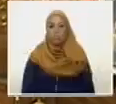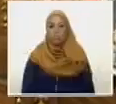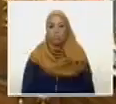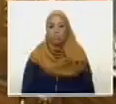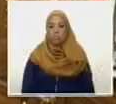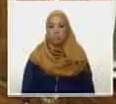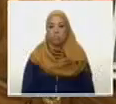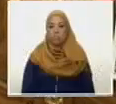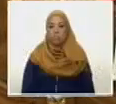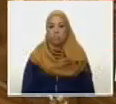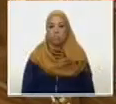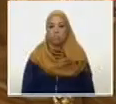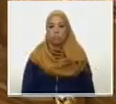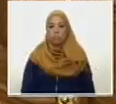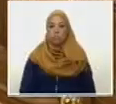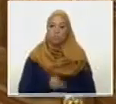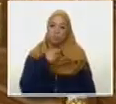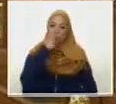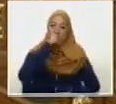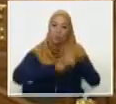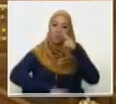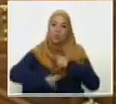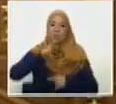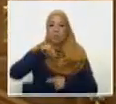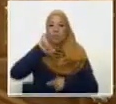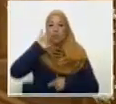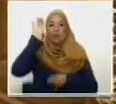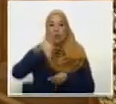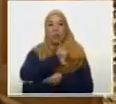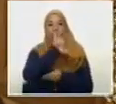extraordinario y además un gran revolucionario, nuestro Alí Primera.